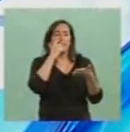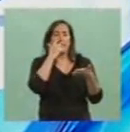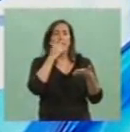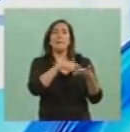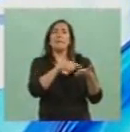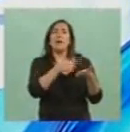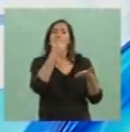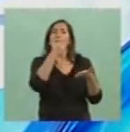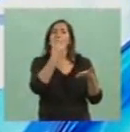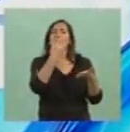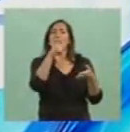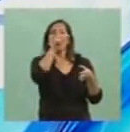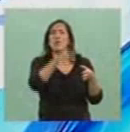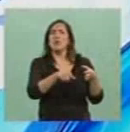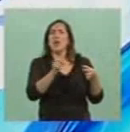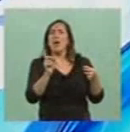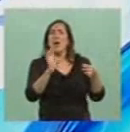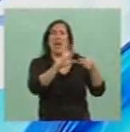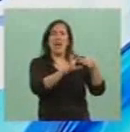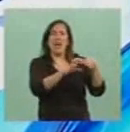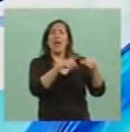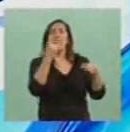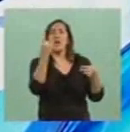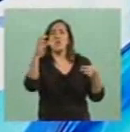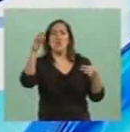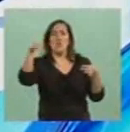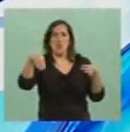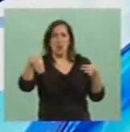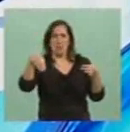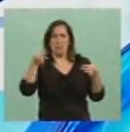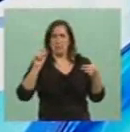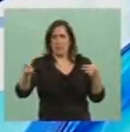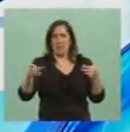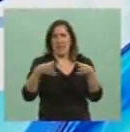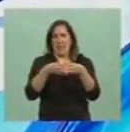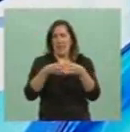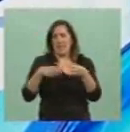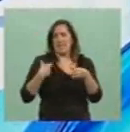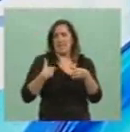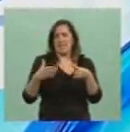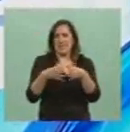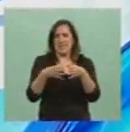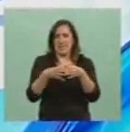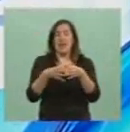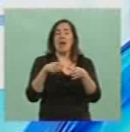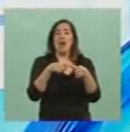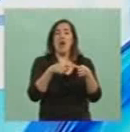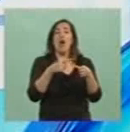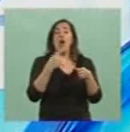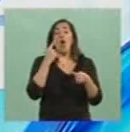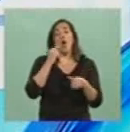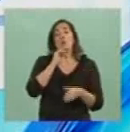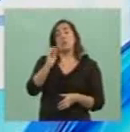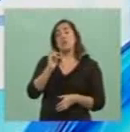tuyo que está suspendido, no, uno tuyo no, de Caló, de la UOM, dice que que está suspendido su